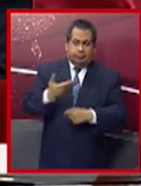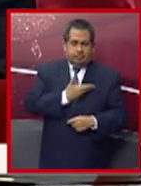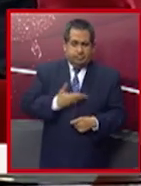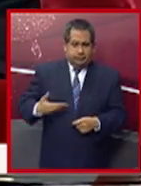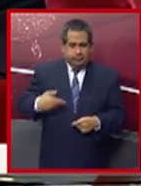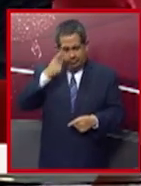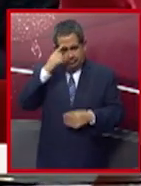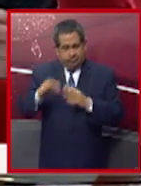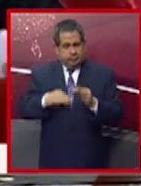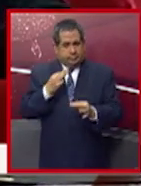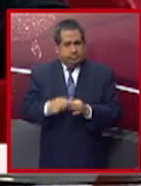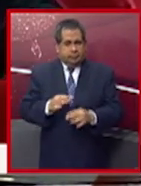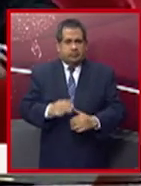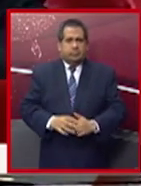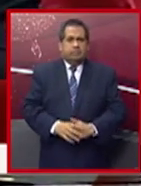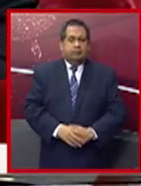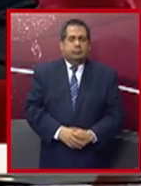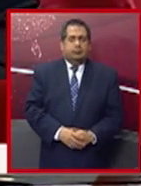efectos constitucionales.